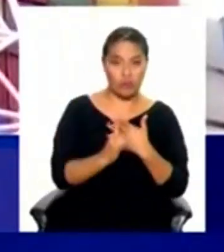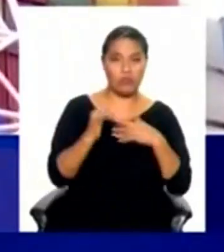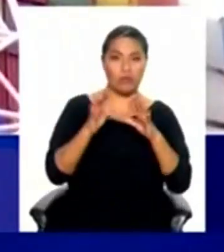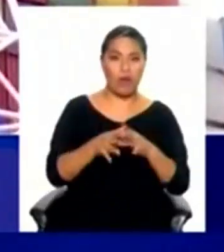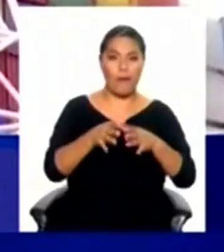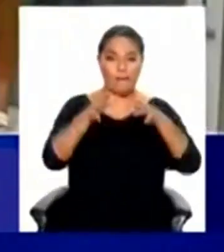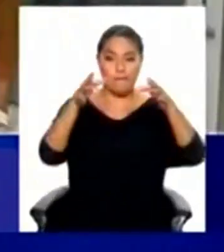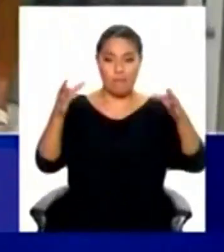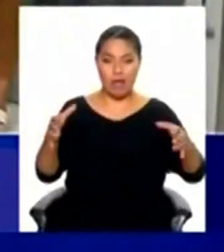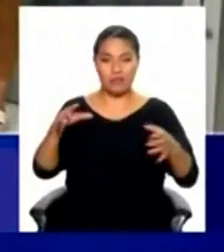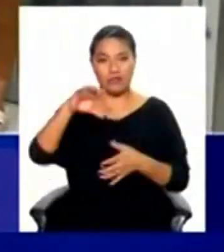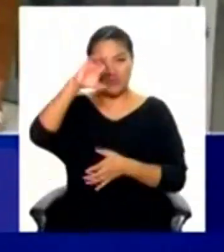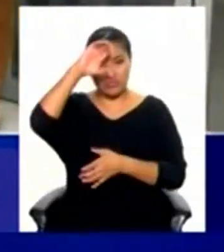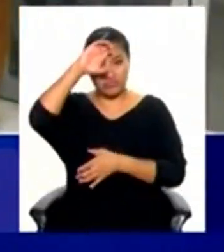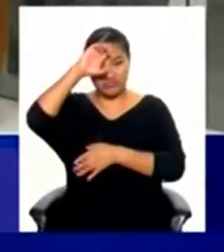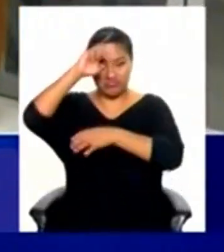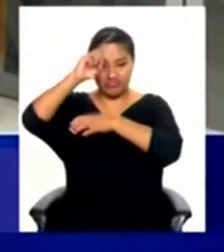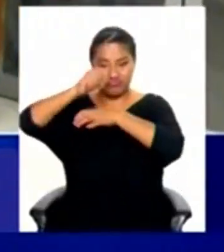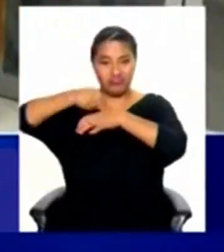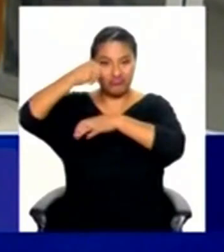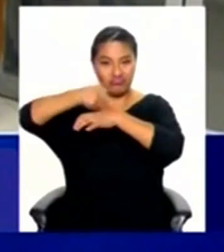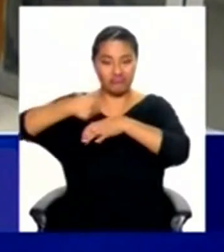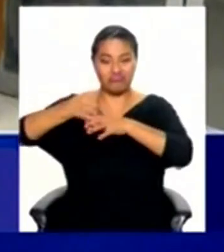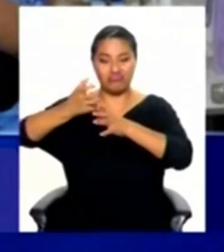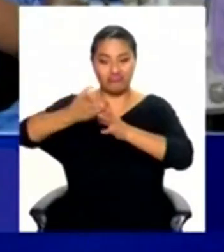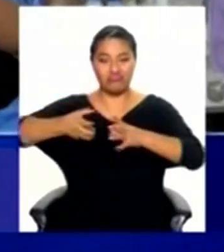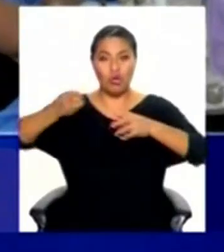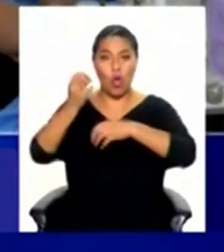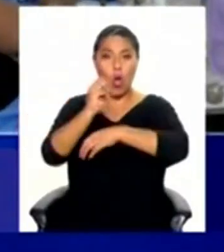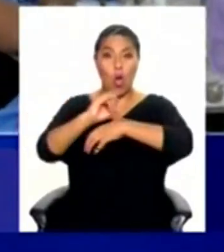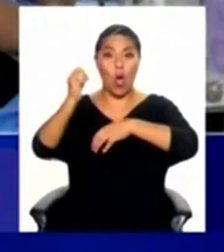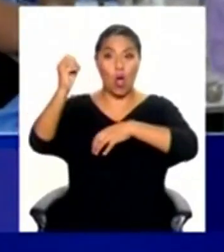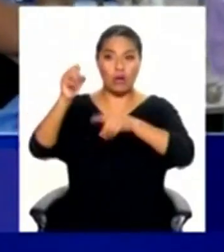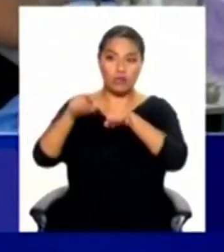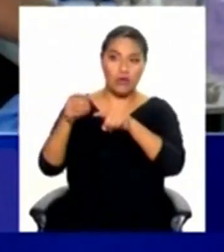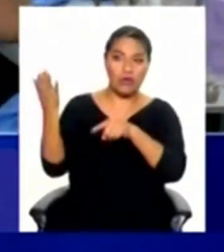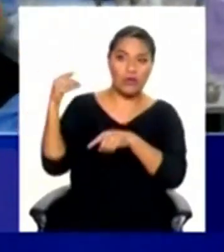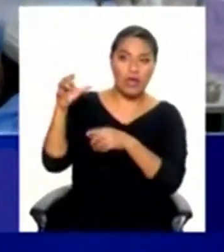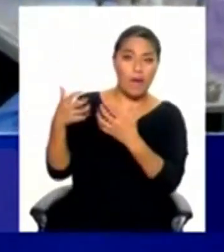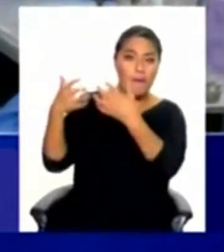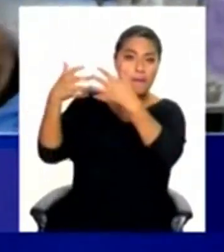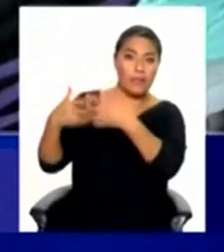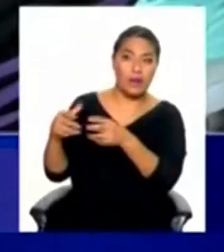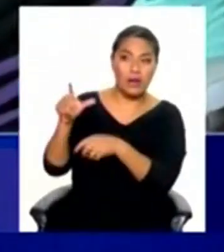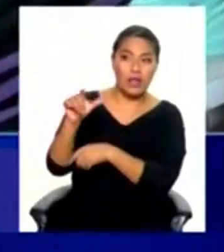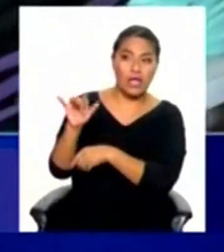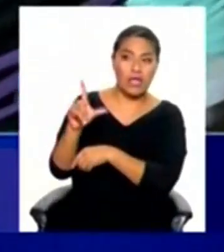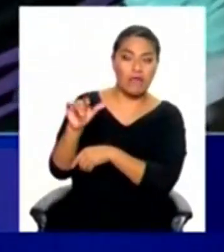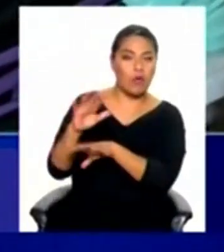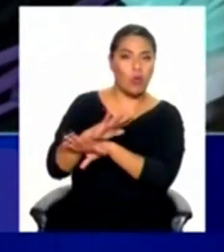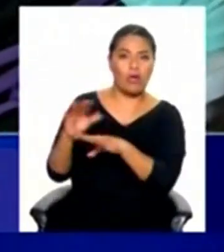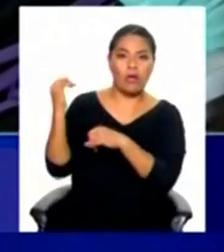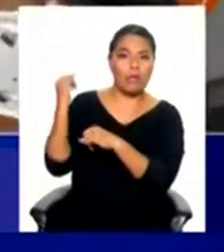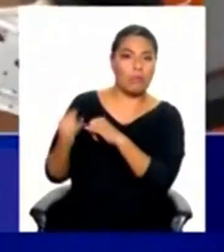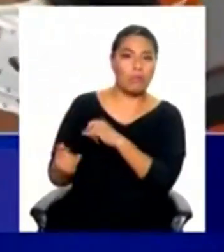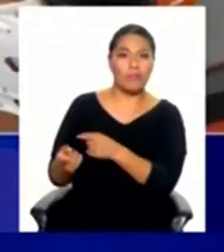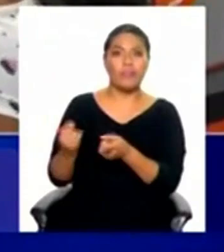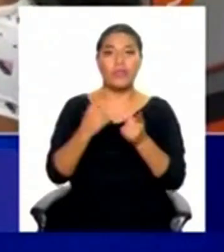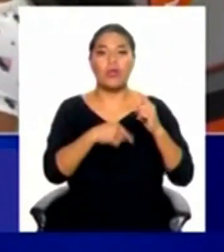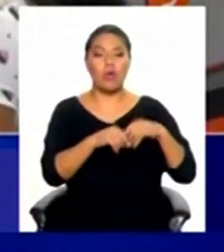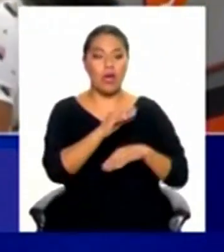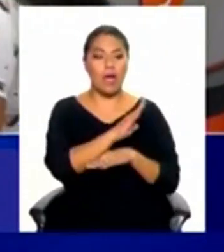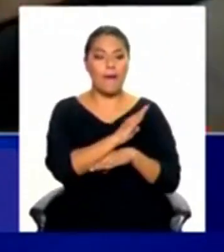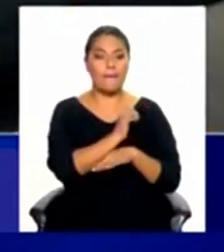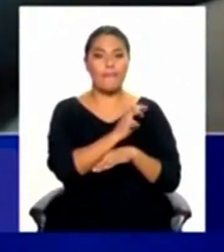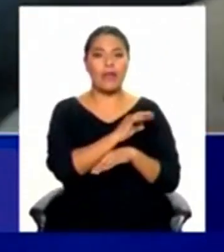y de momento ya que ya ve con digital por ejemplo ya terminó y y no por ahí las bambas nos puede defender un poquito el